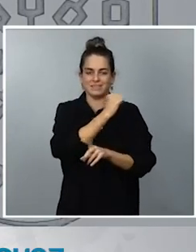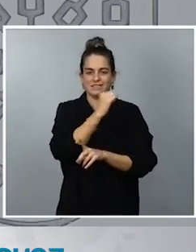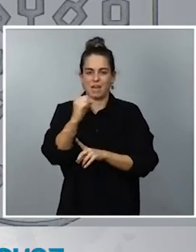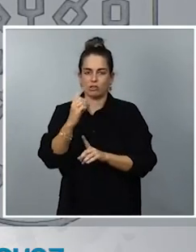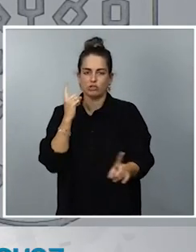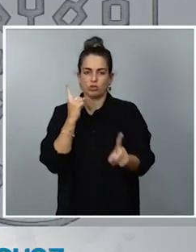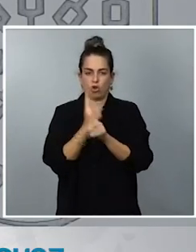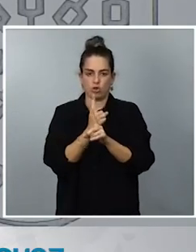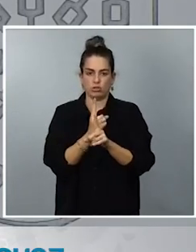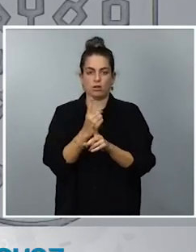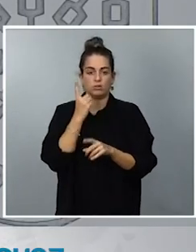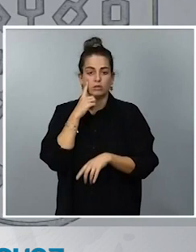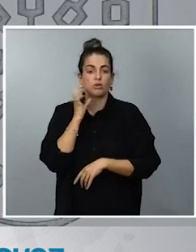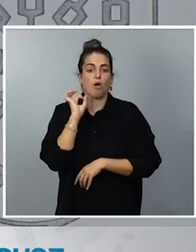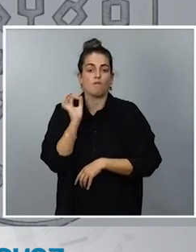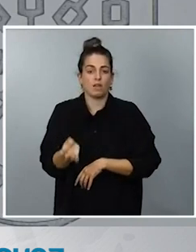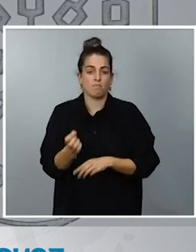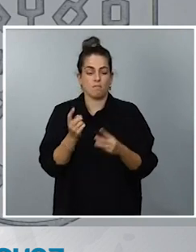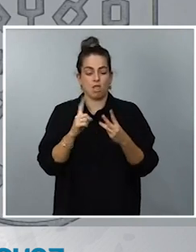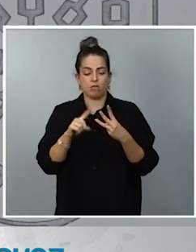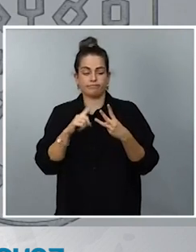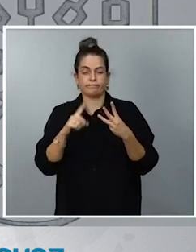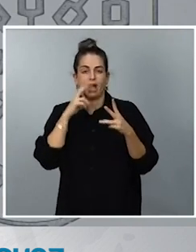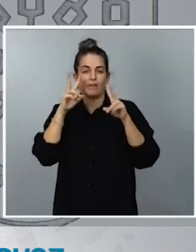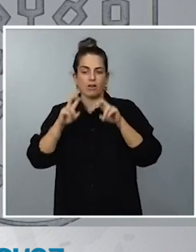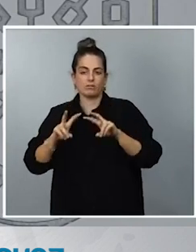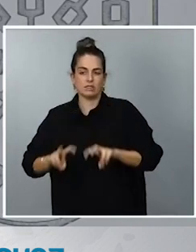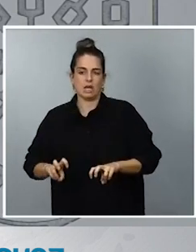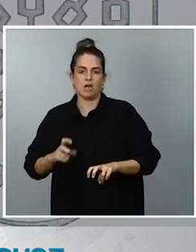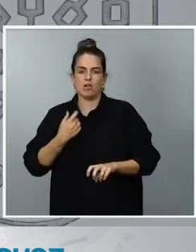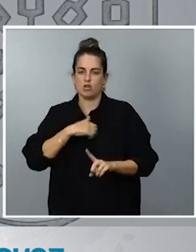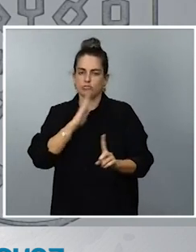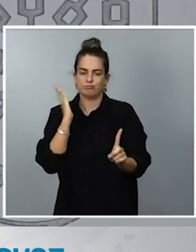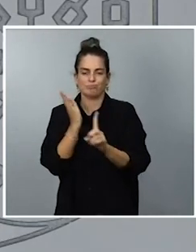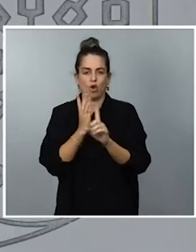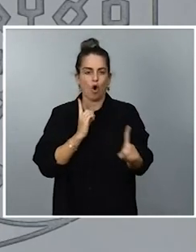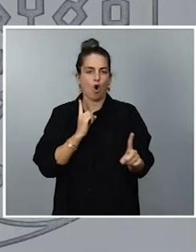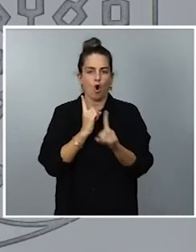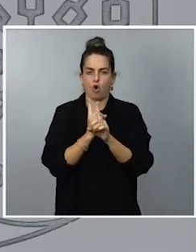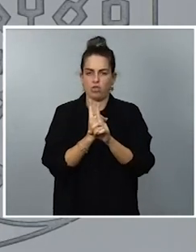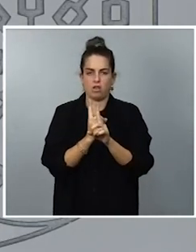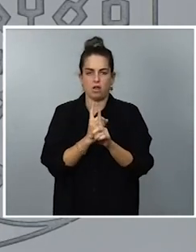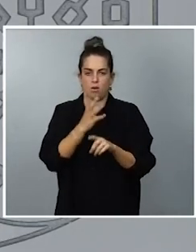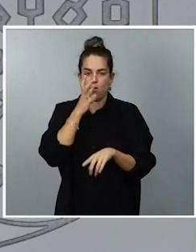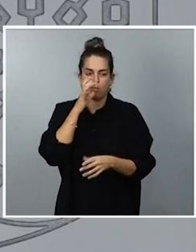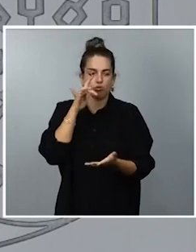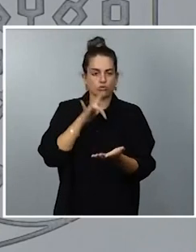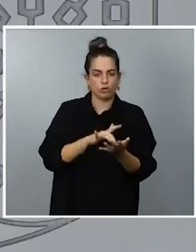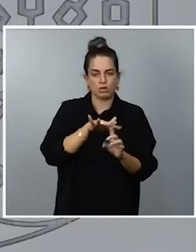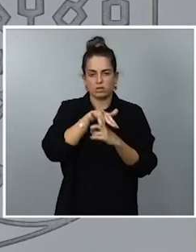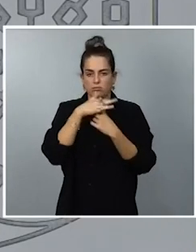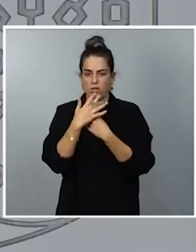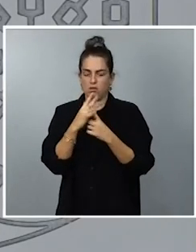confirmado, esperamos, los que están en investigación, nuestra condena a estos comportamientos, a estos hechos y a aquellos que